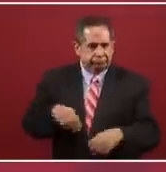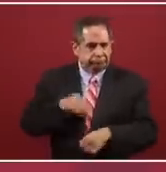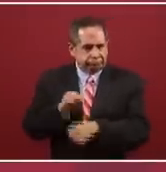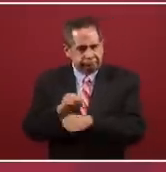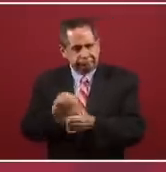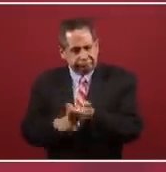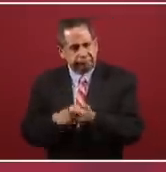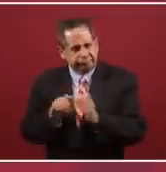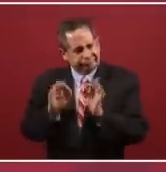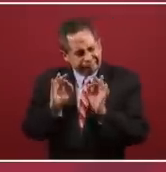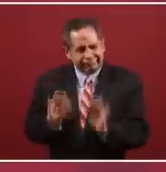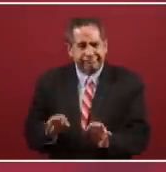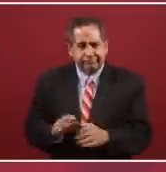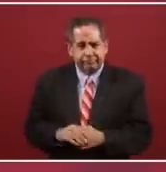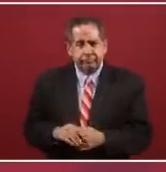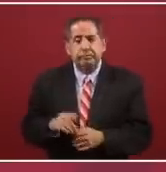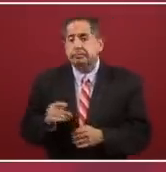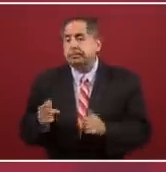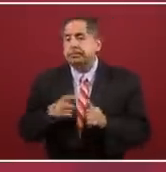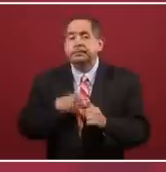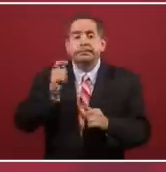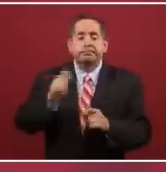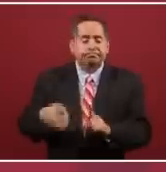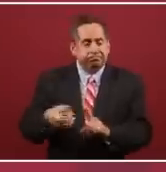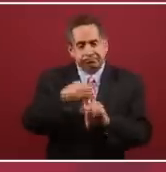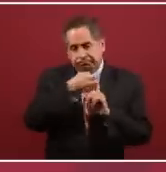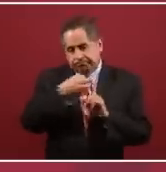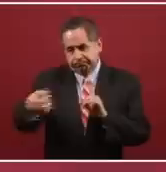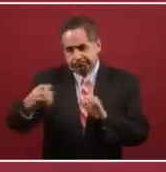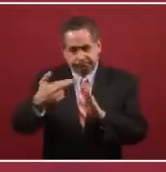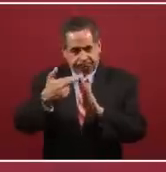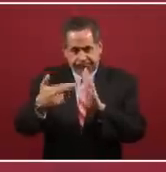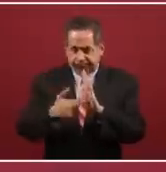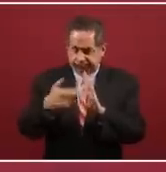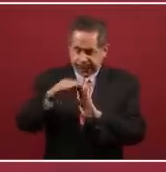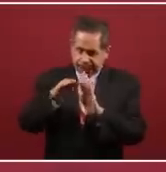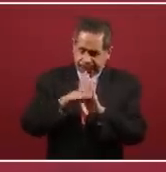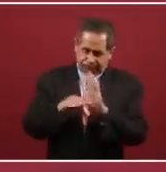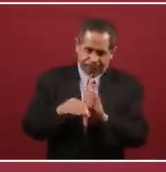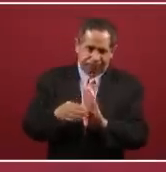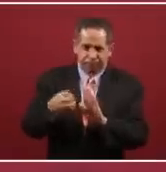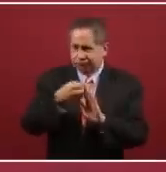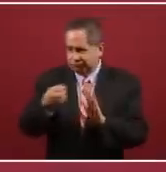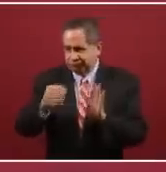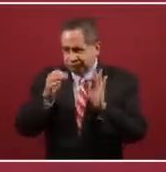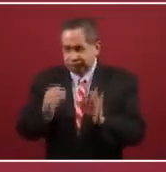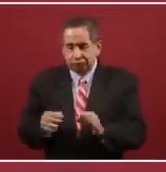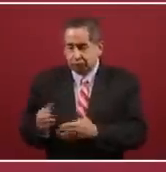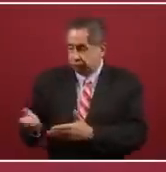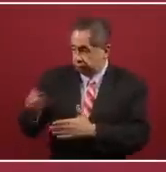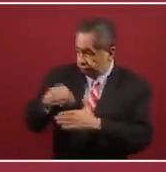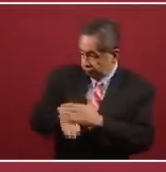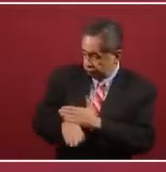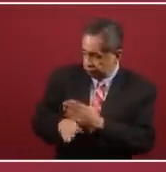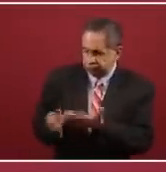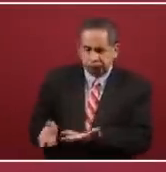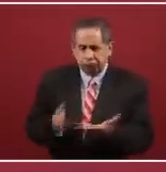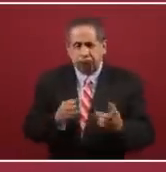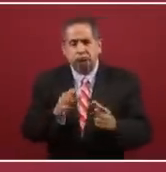es ordenar todo el flujo migratorio y dar opciones de trabajo,